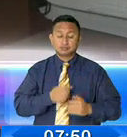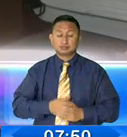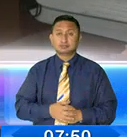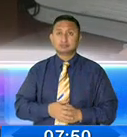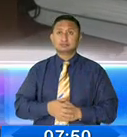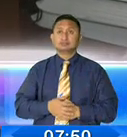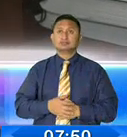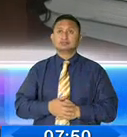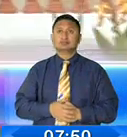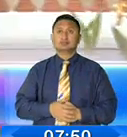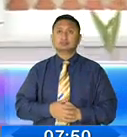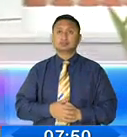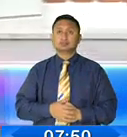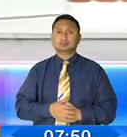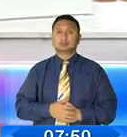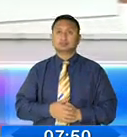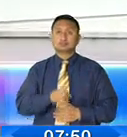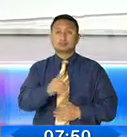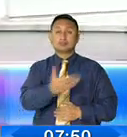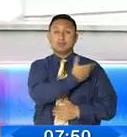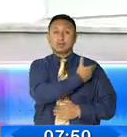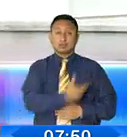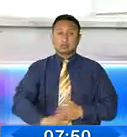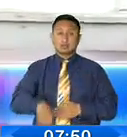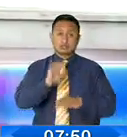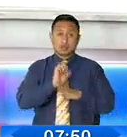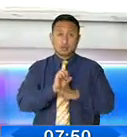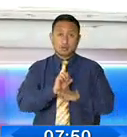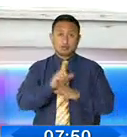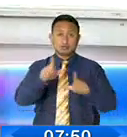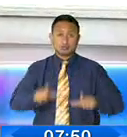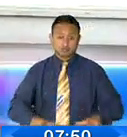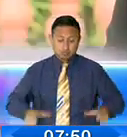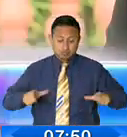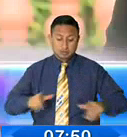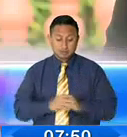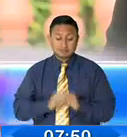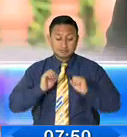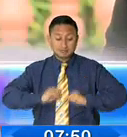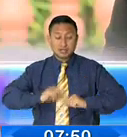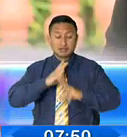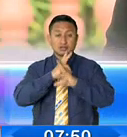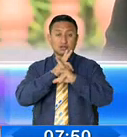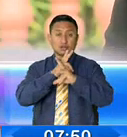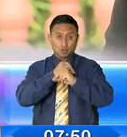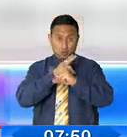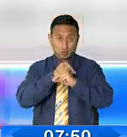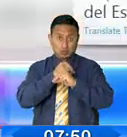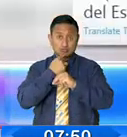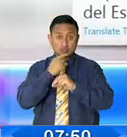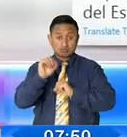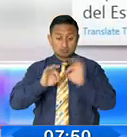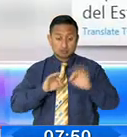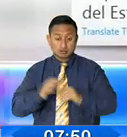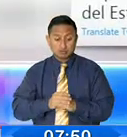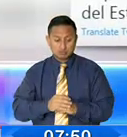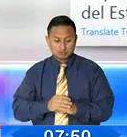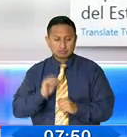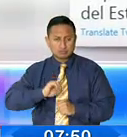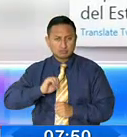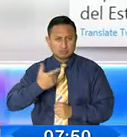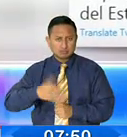legales. El presidente de la República, Lenín Moreno, a través de su cuenta de Twitter, señaló que tuvo conocimiento de